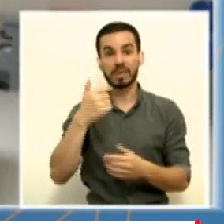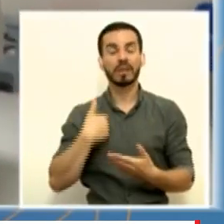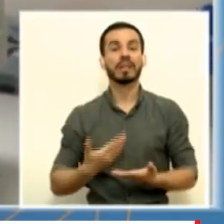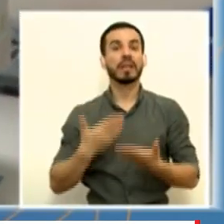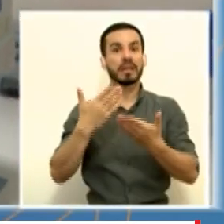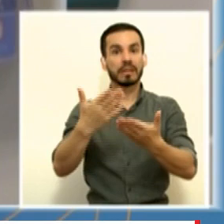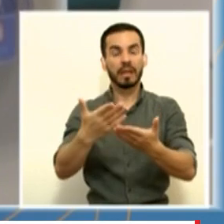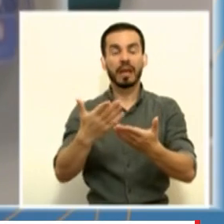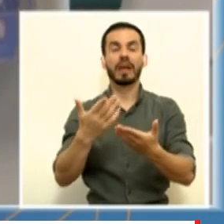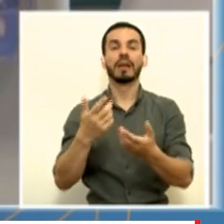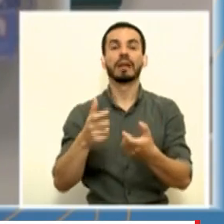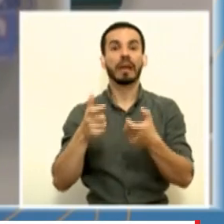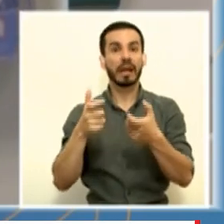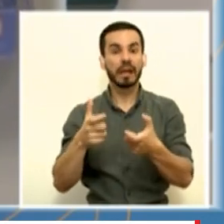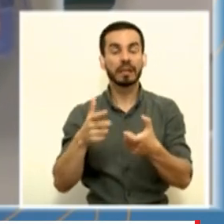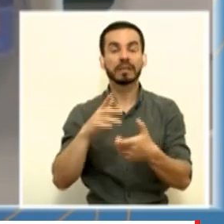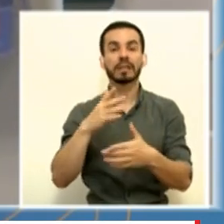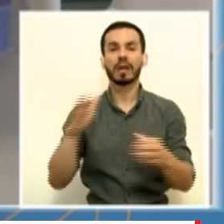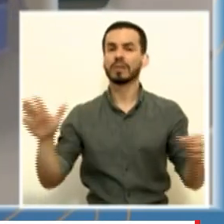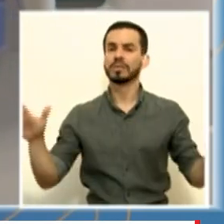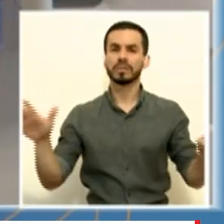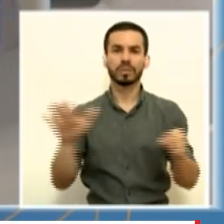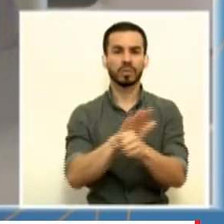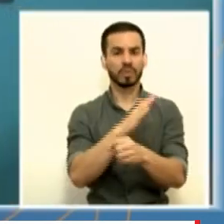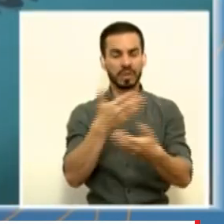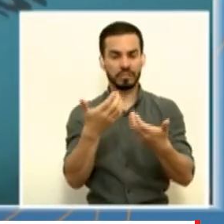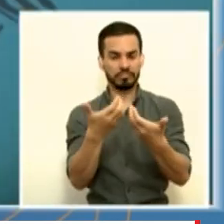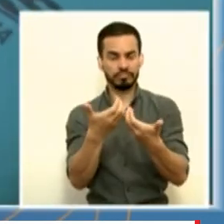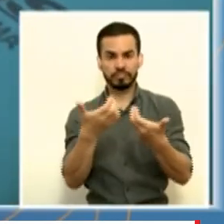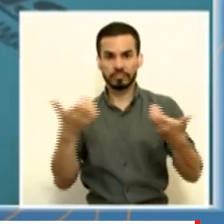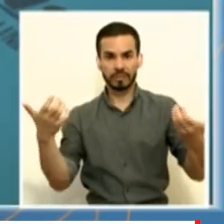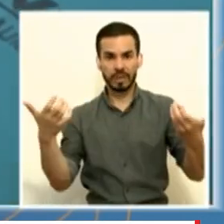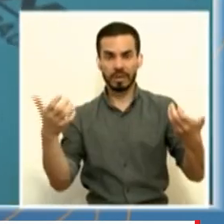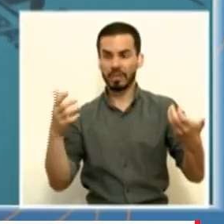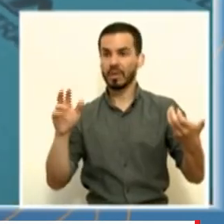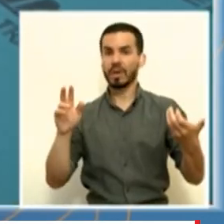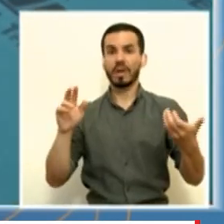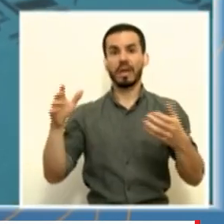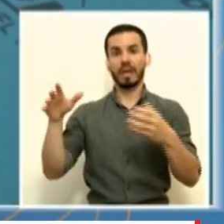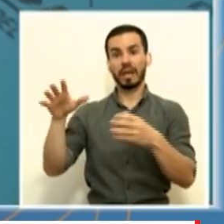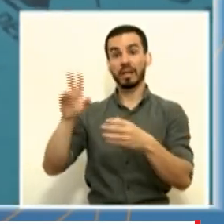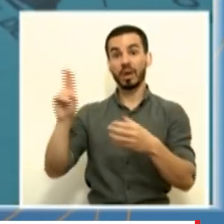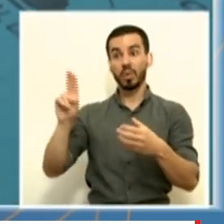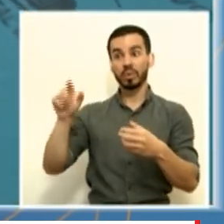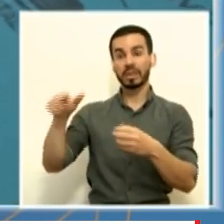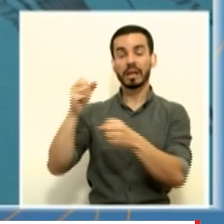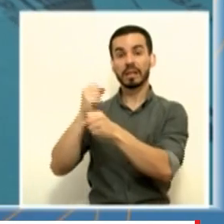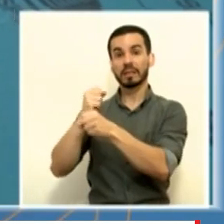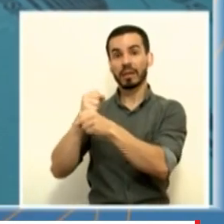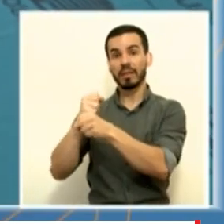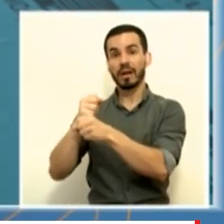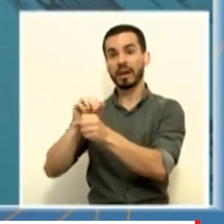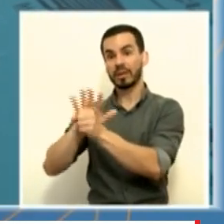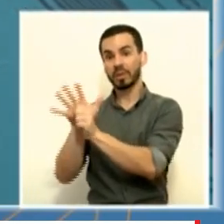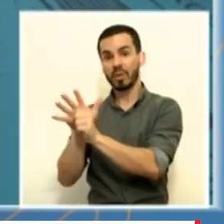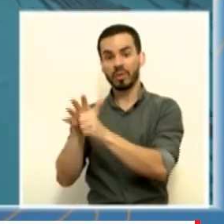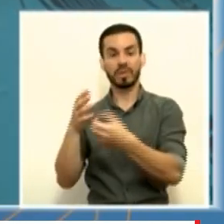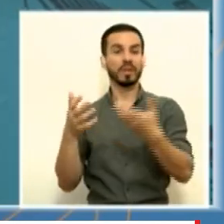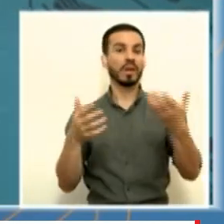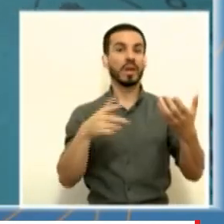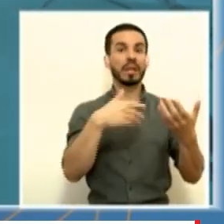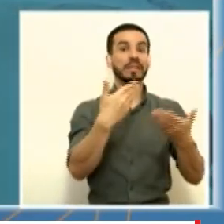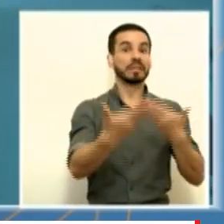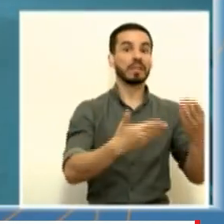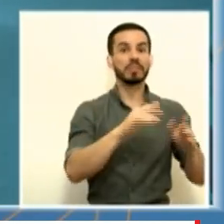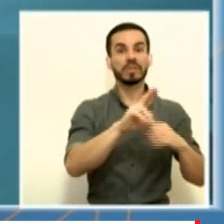garantizar, eso sí, que hay una total separación entre la unidad que va a trabajar los casos COVID con el resto del servicio